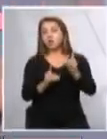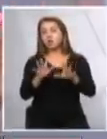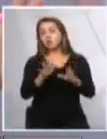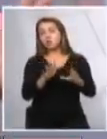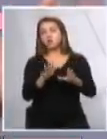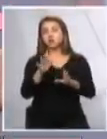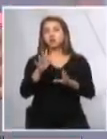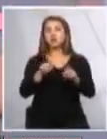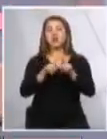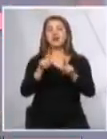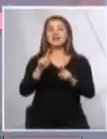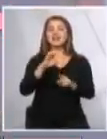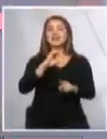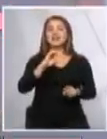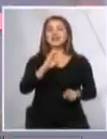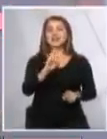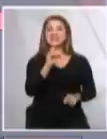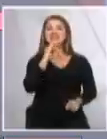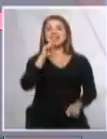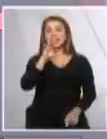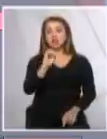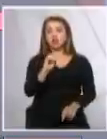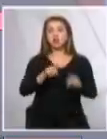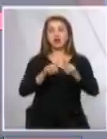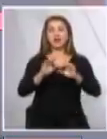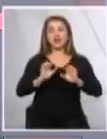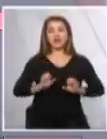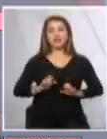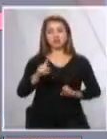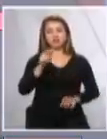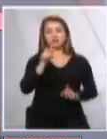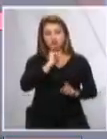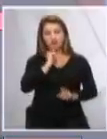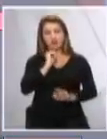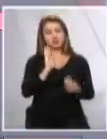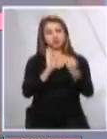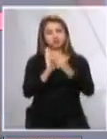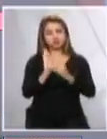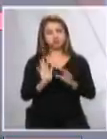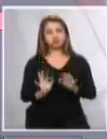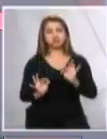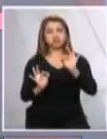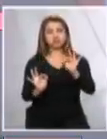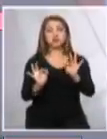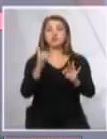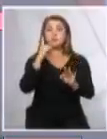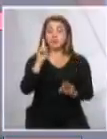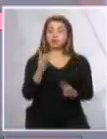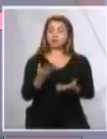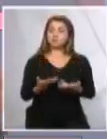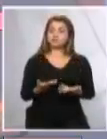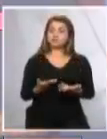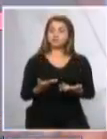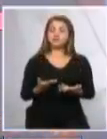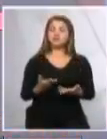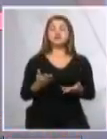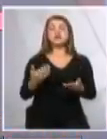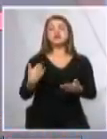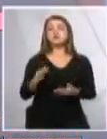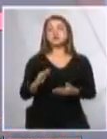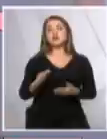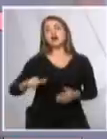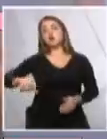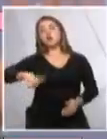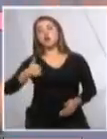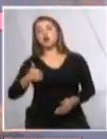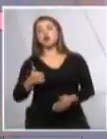establecer un criterio ético que creo que a todo el sistema político le falta. Ahora, evidentemente, que más allá de la juventud